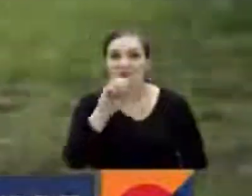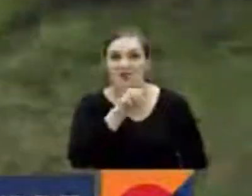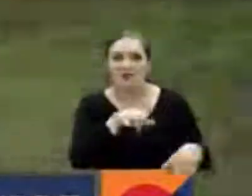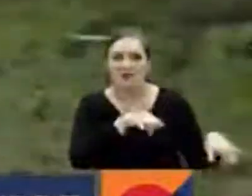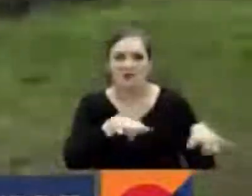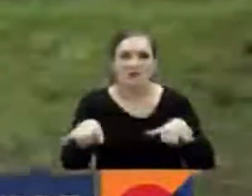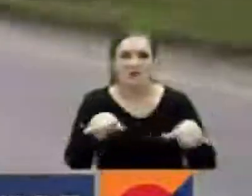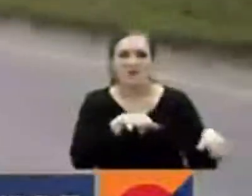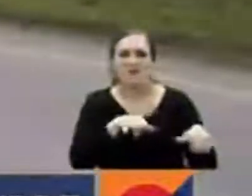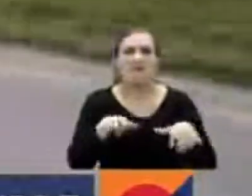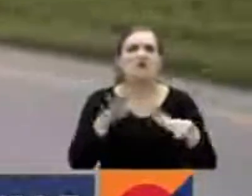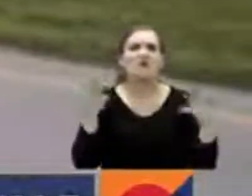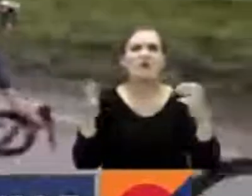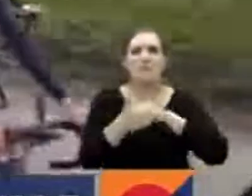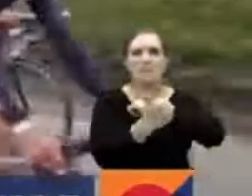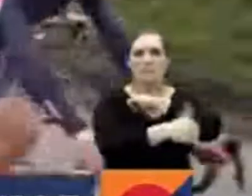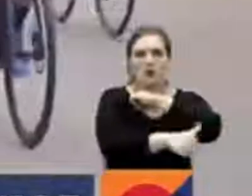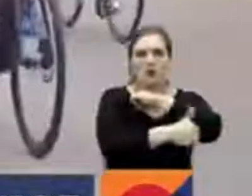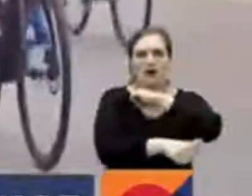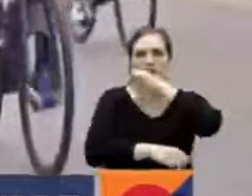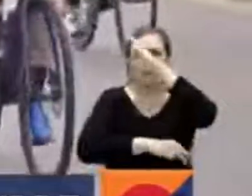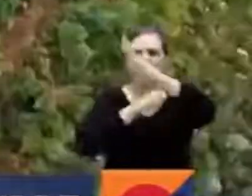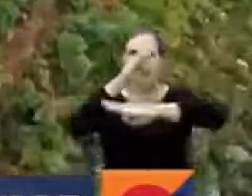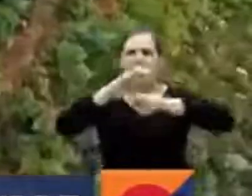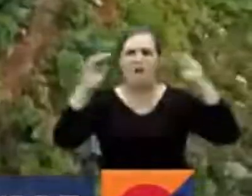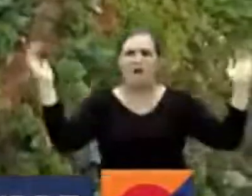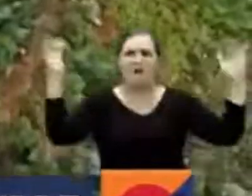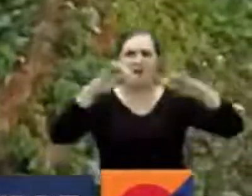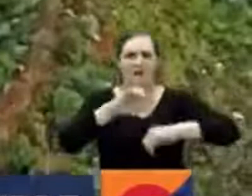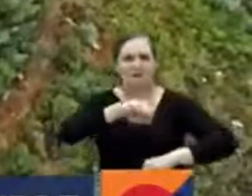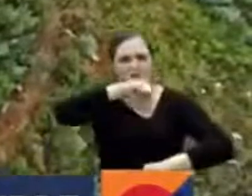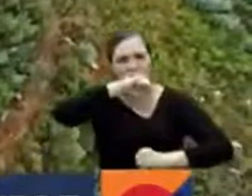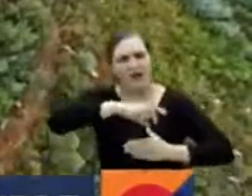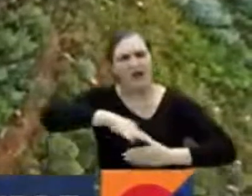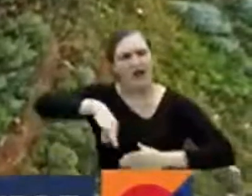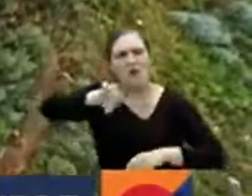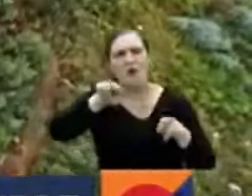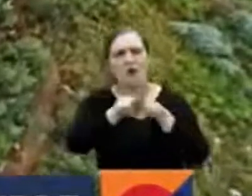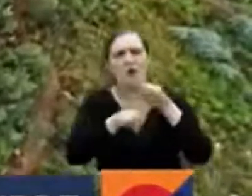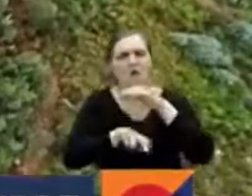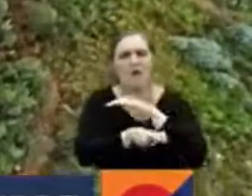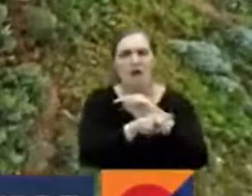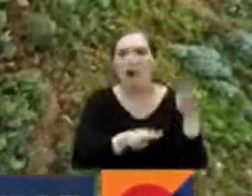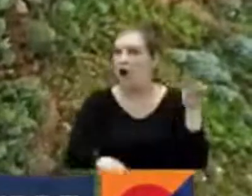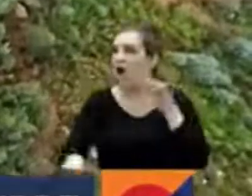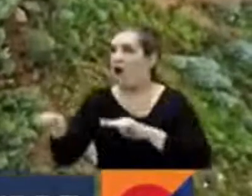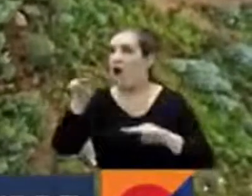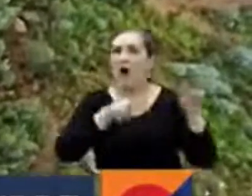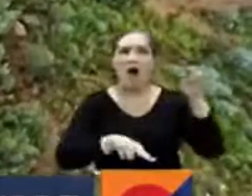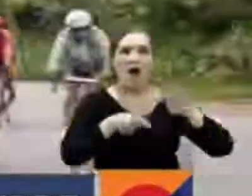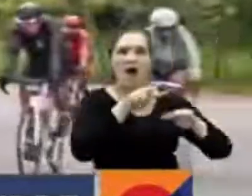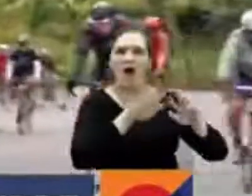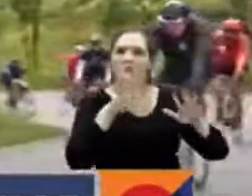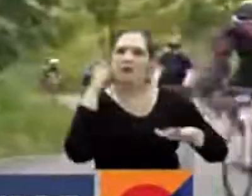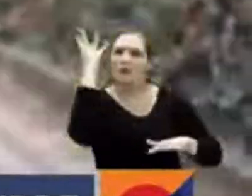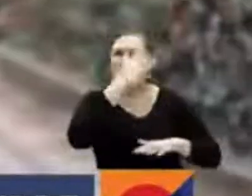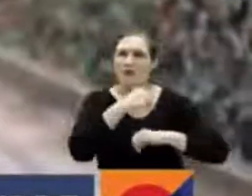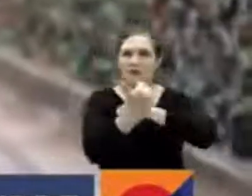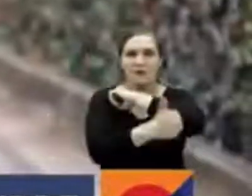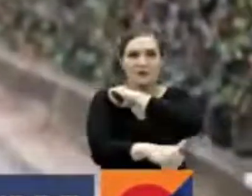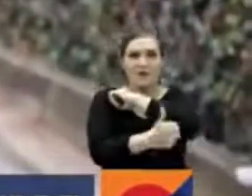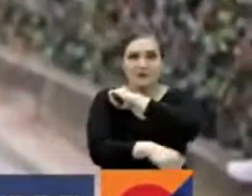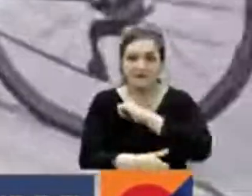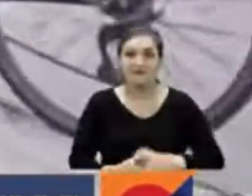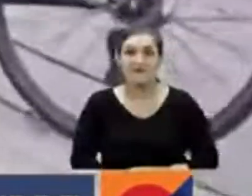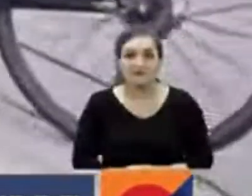el Gran Fondo Boyacá Mundial, Alma de Minero. Un recorrido perfecto para observar los paisajes del lindo departamento boyacense.